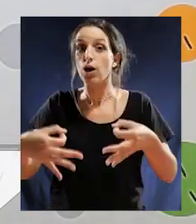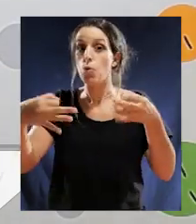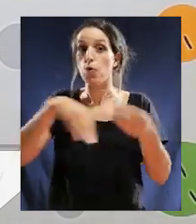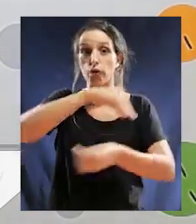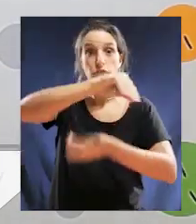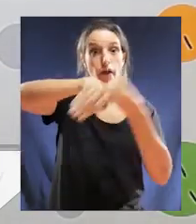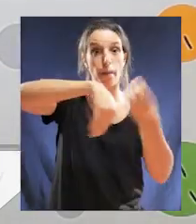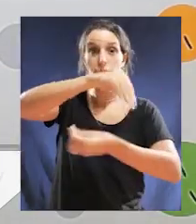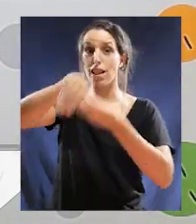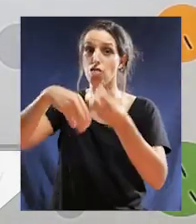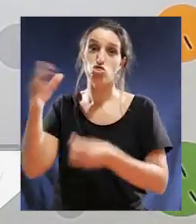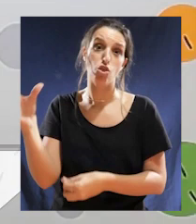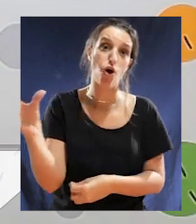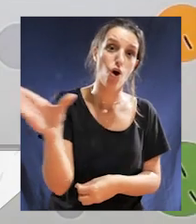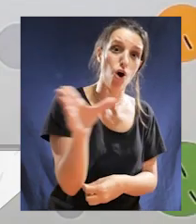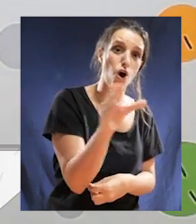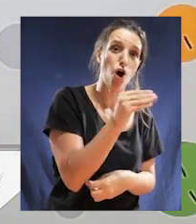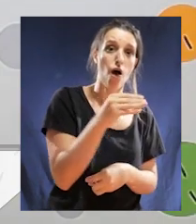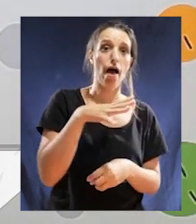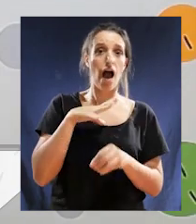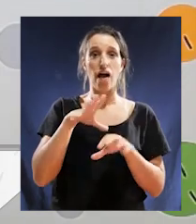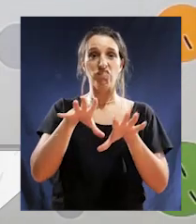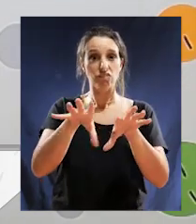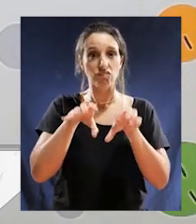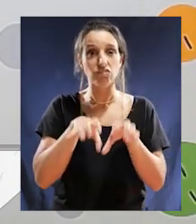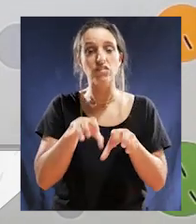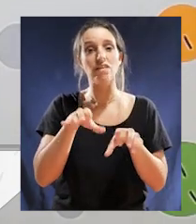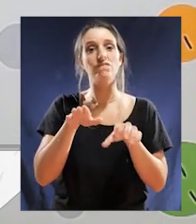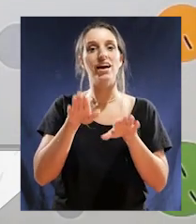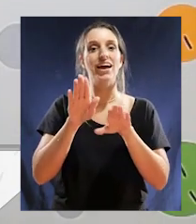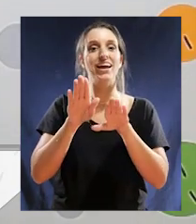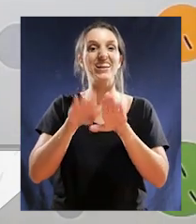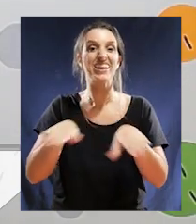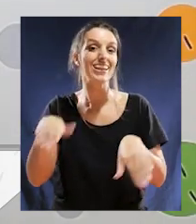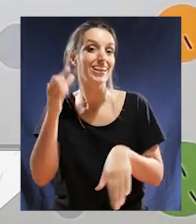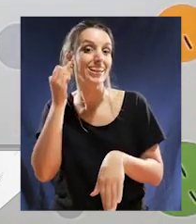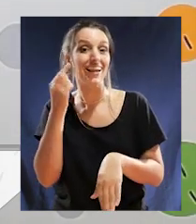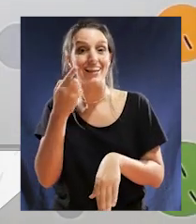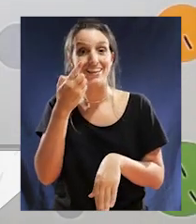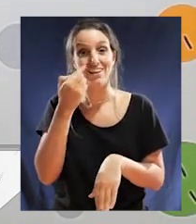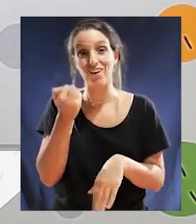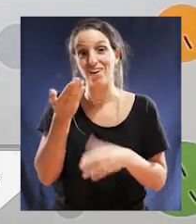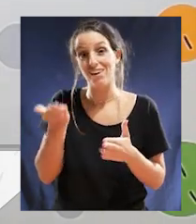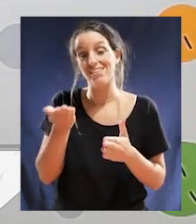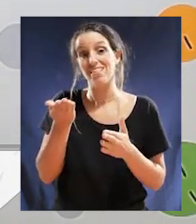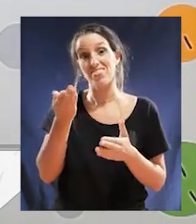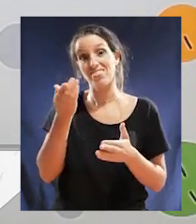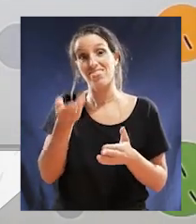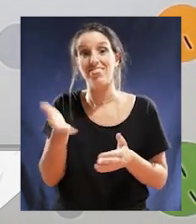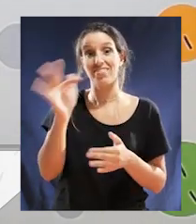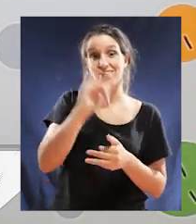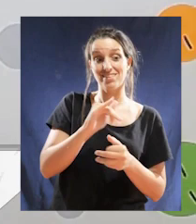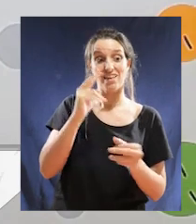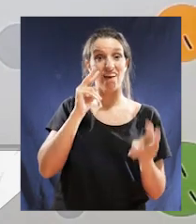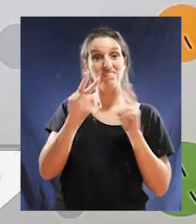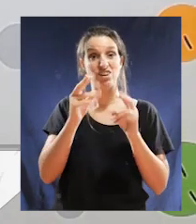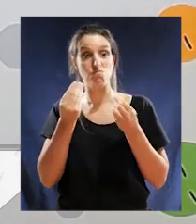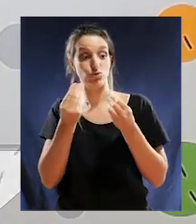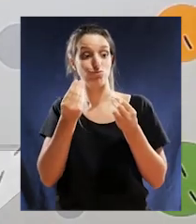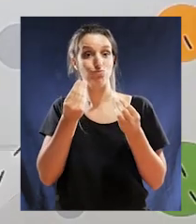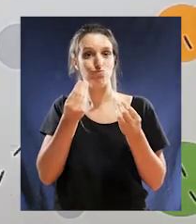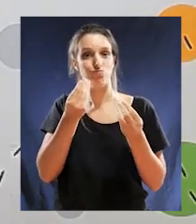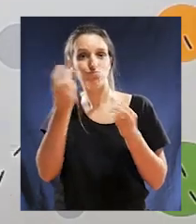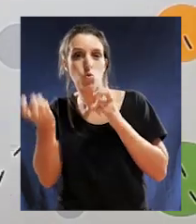seguramente todas las familias que en los que viven niños niñas y adolescentes se ven día a día confrontados a